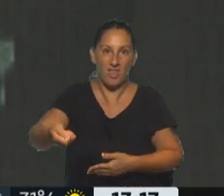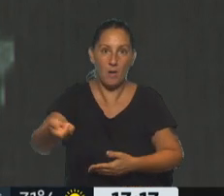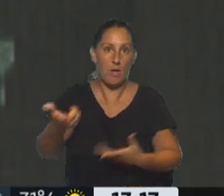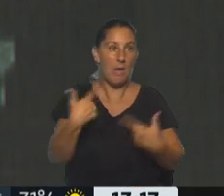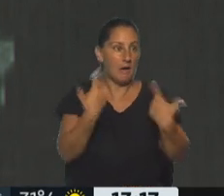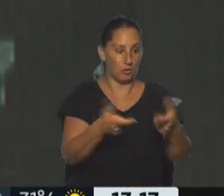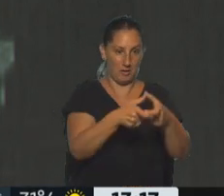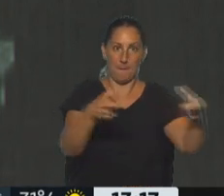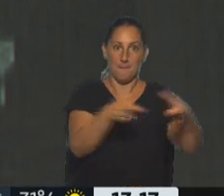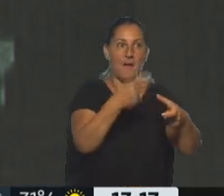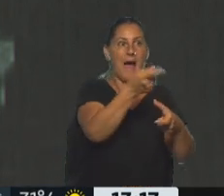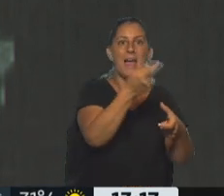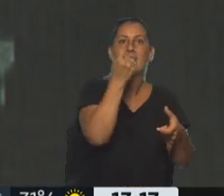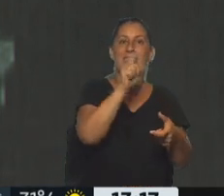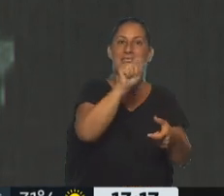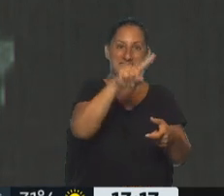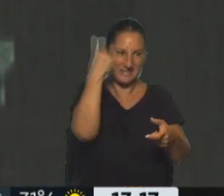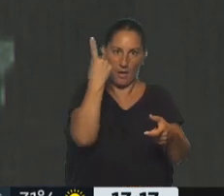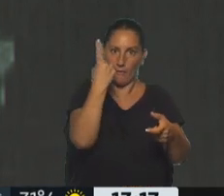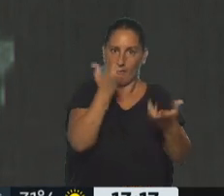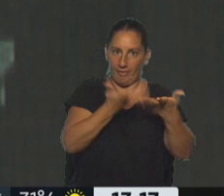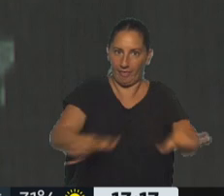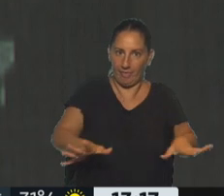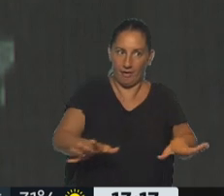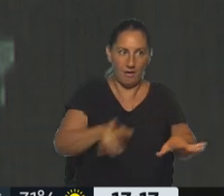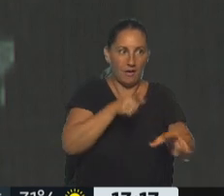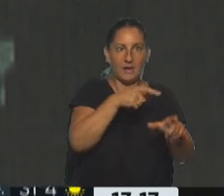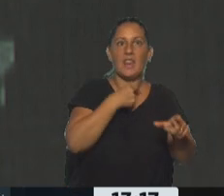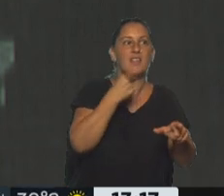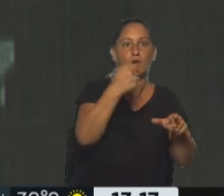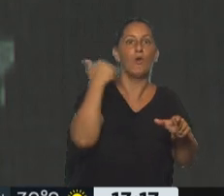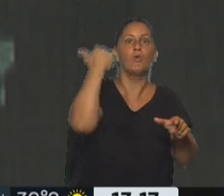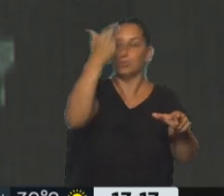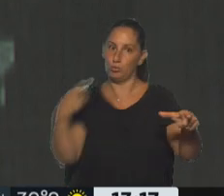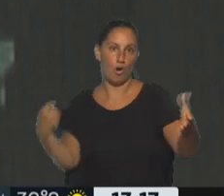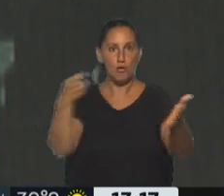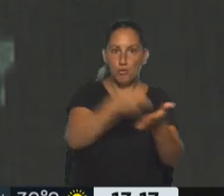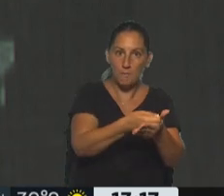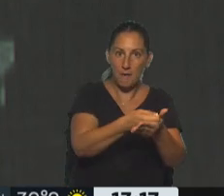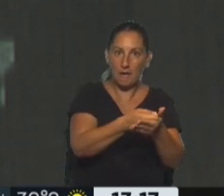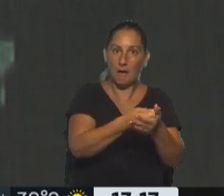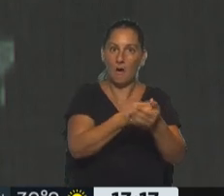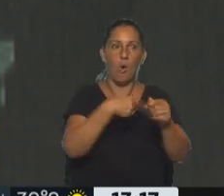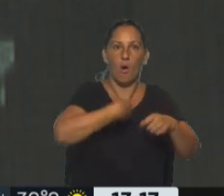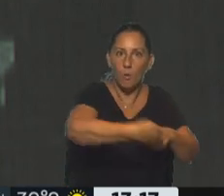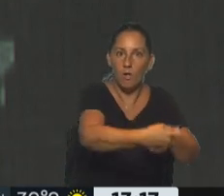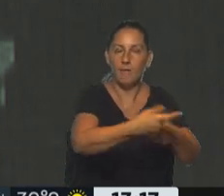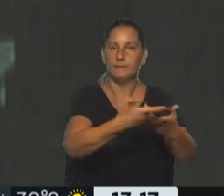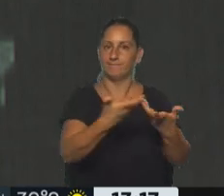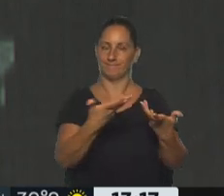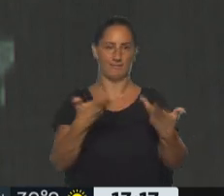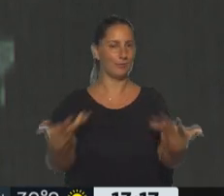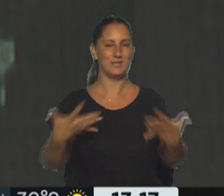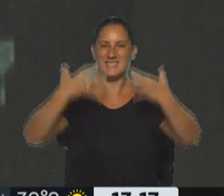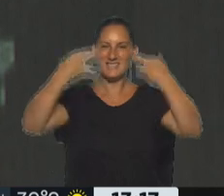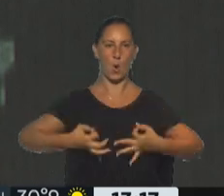papel del Estado dice pero escúchame estos muchachos dicen que no me van a pagar o que quizás van a devaluar y me van a licuar la Por ende no